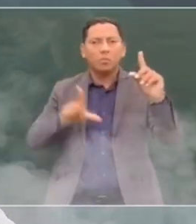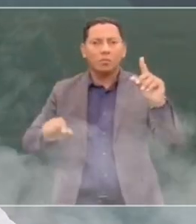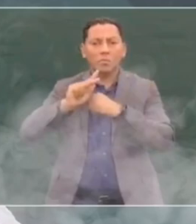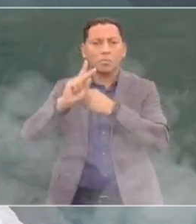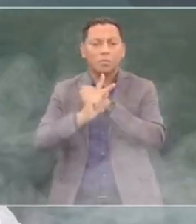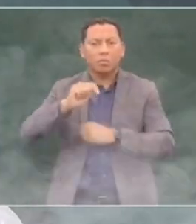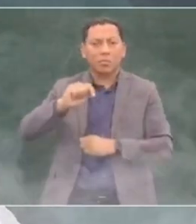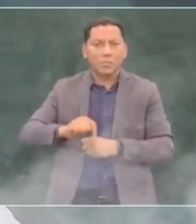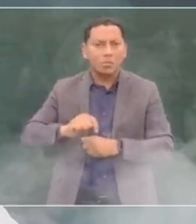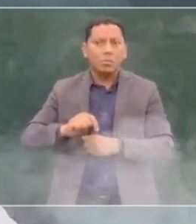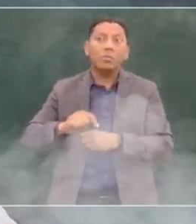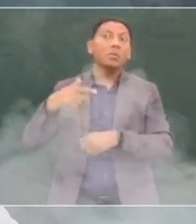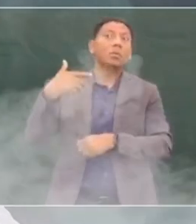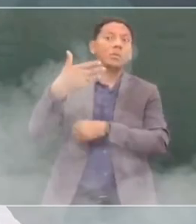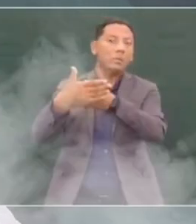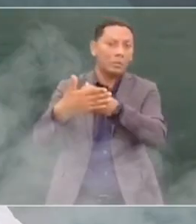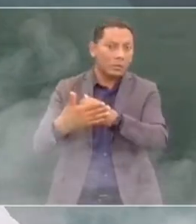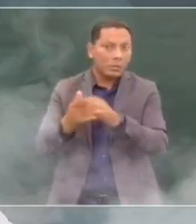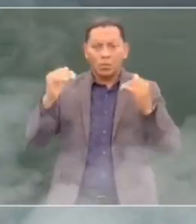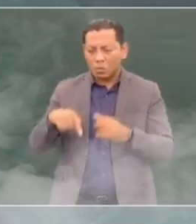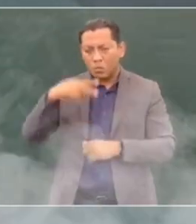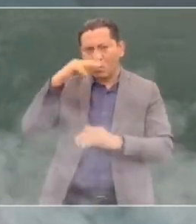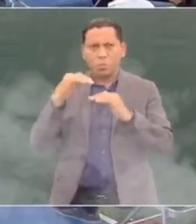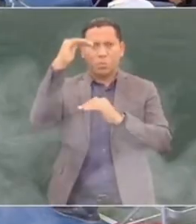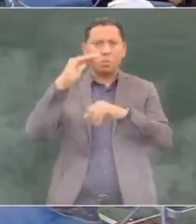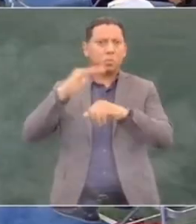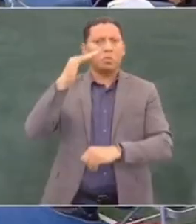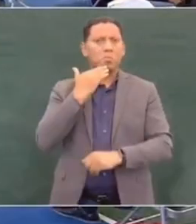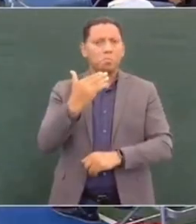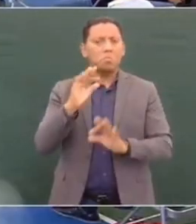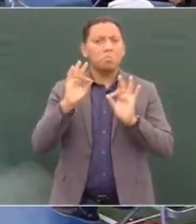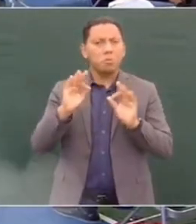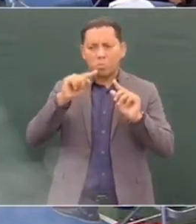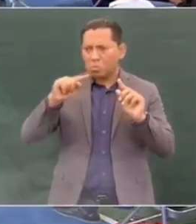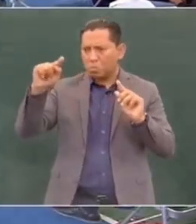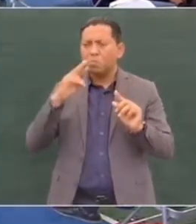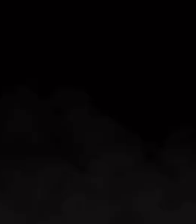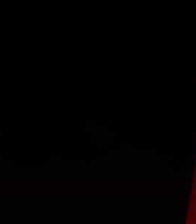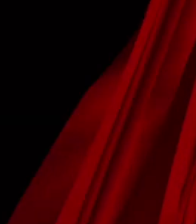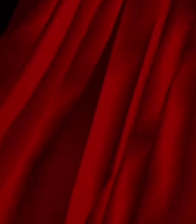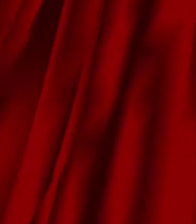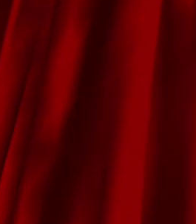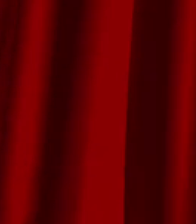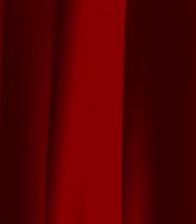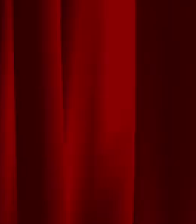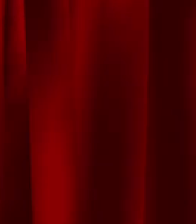y no se avizora ninguna crisis. Entonces tenemos muy buenos indicadores económicos.